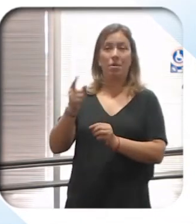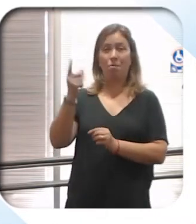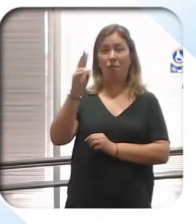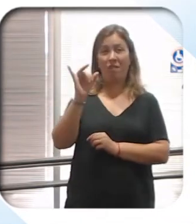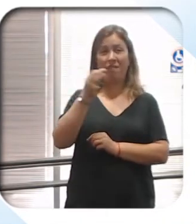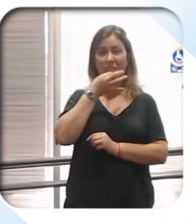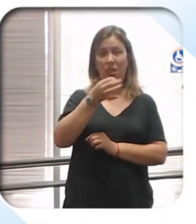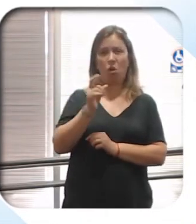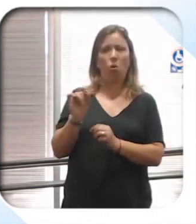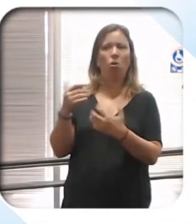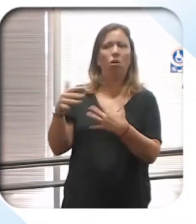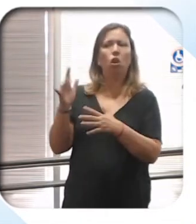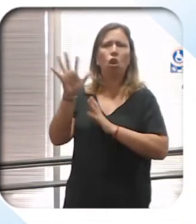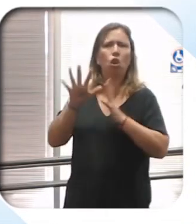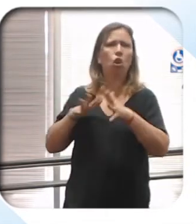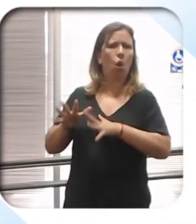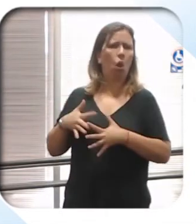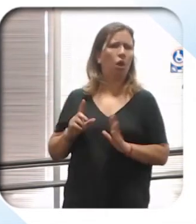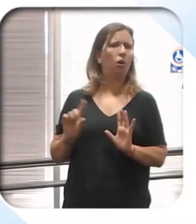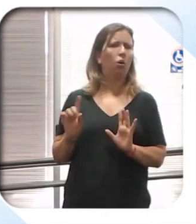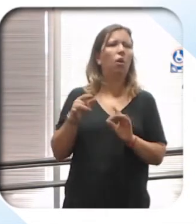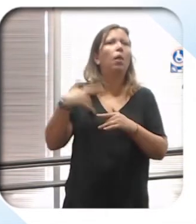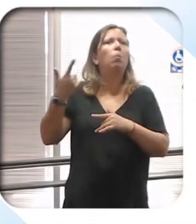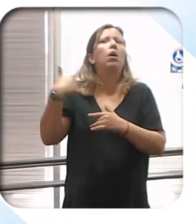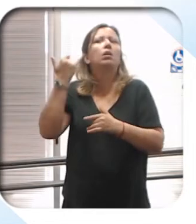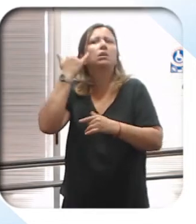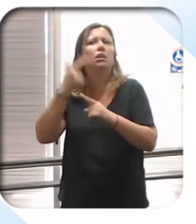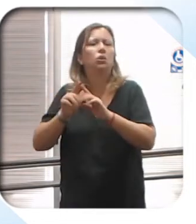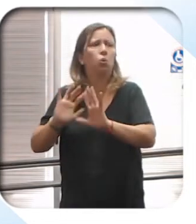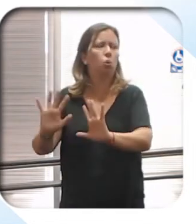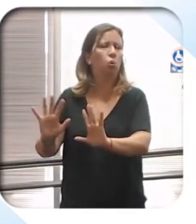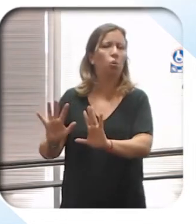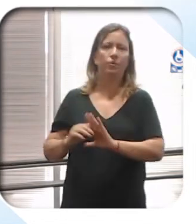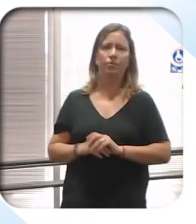Vivian. Se andan toqueteando, vaya a saber lo que sucede.